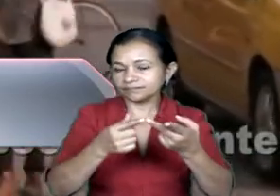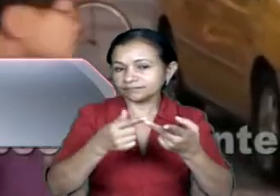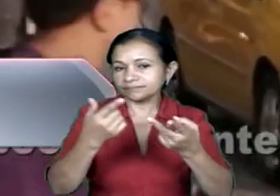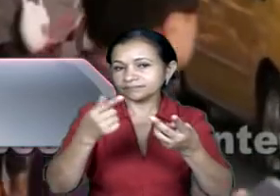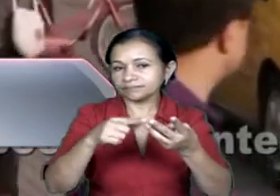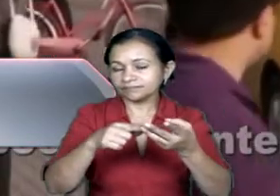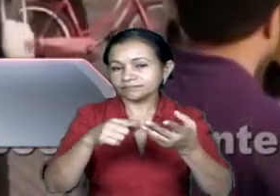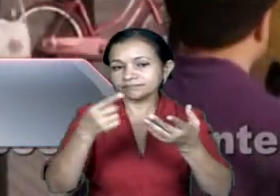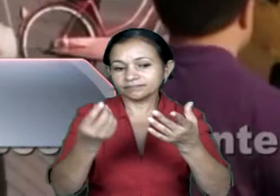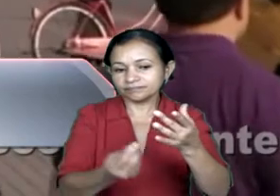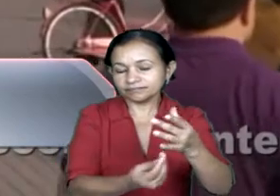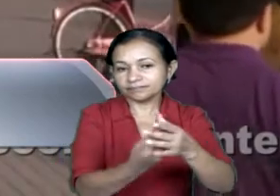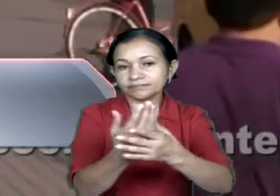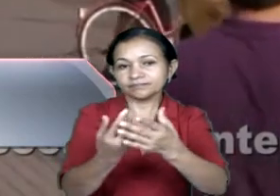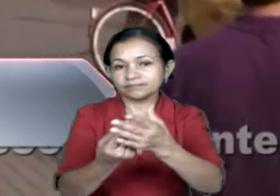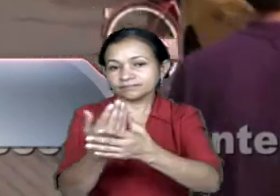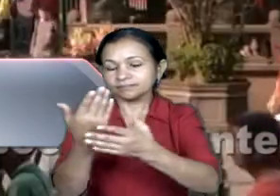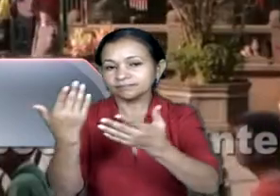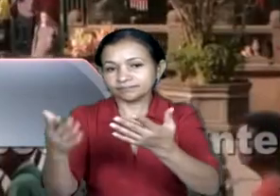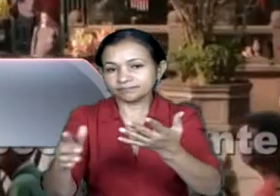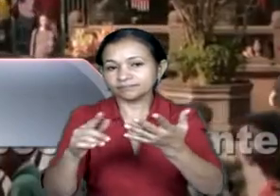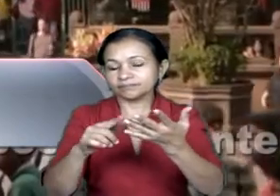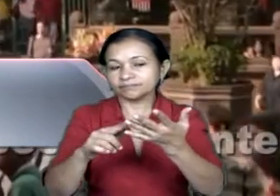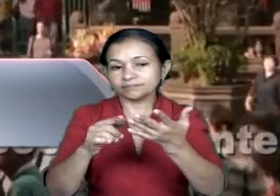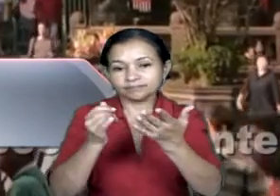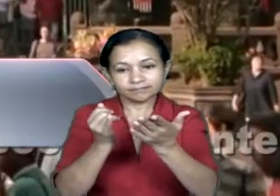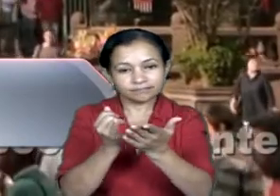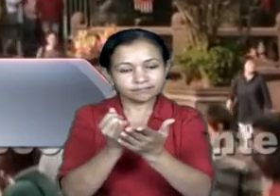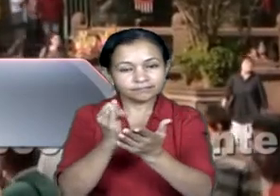de agricultura, ingeniería